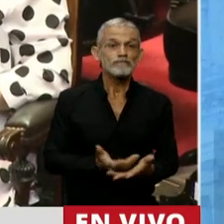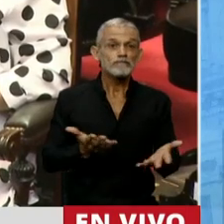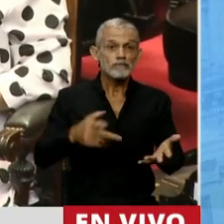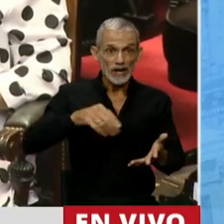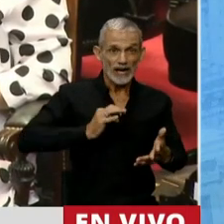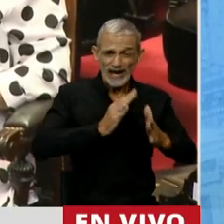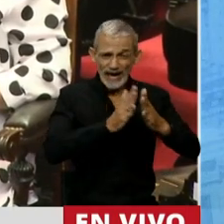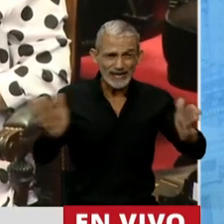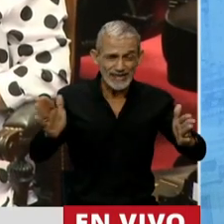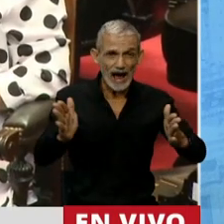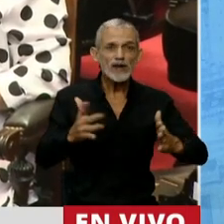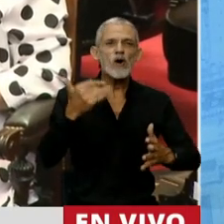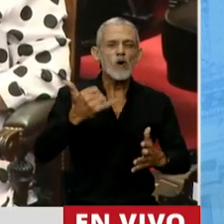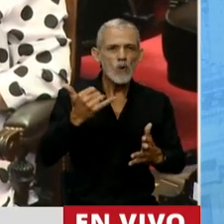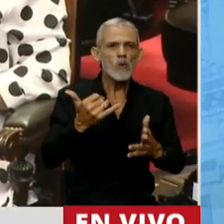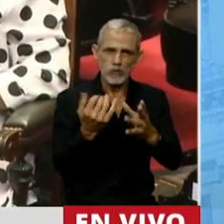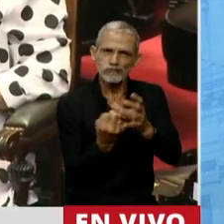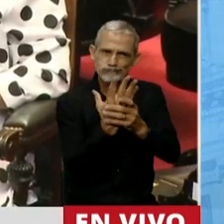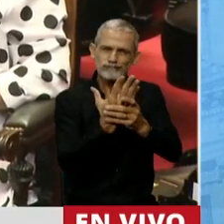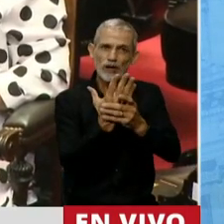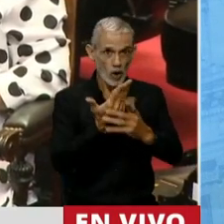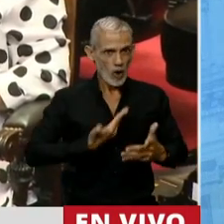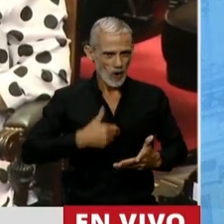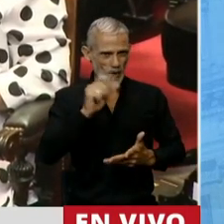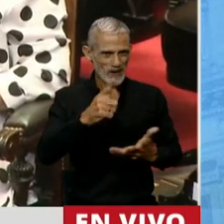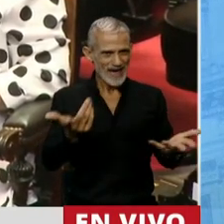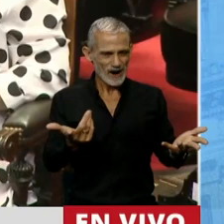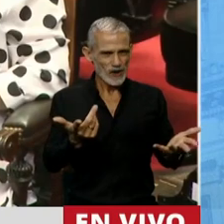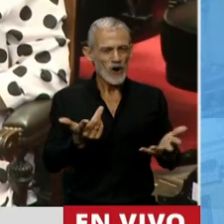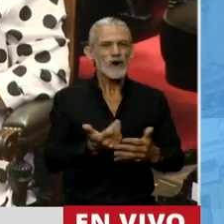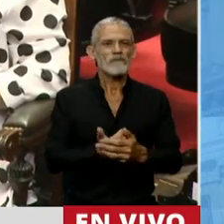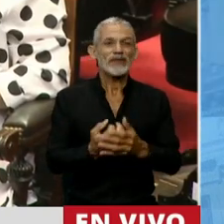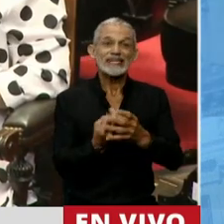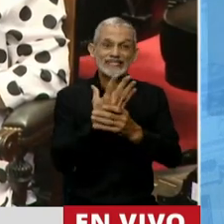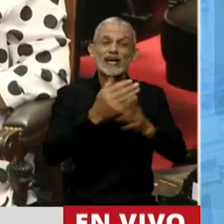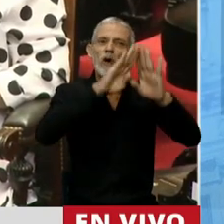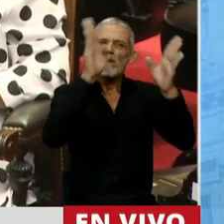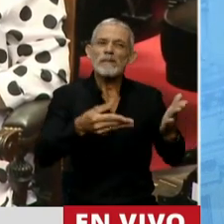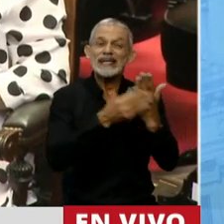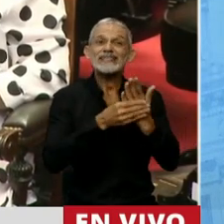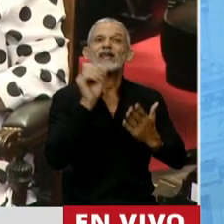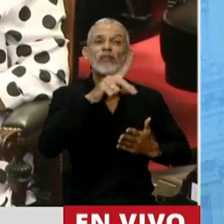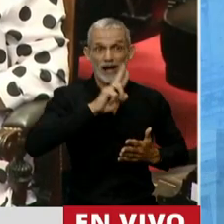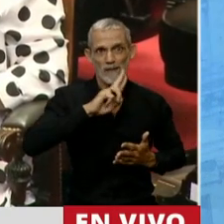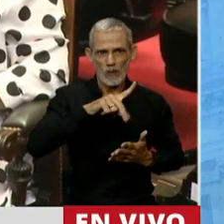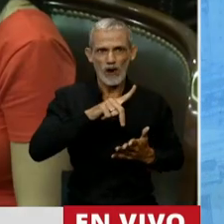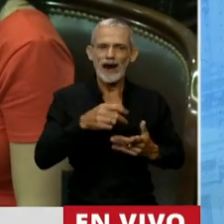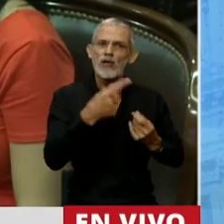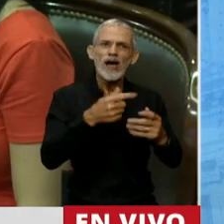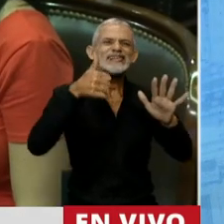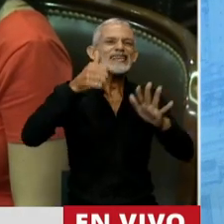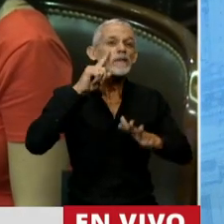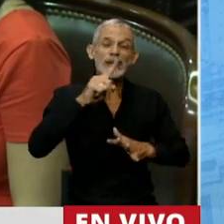En este año no solamente se creó con su gobierno, señor presidente, el Ministerio de la Mujer y se lo dotó de